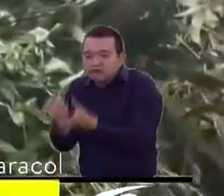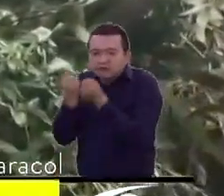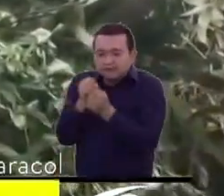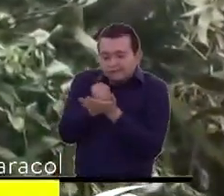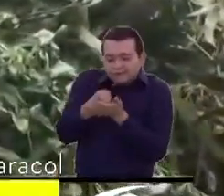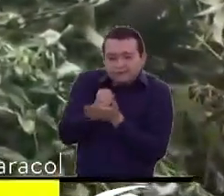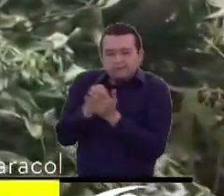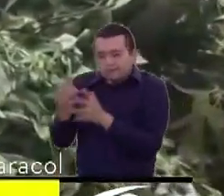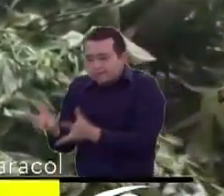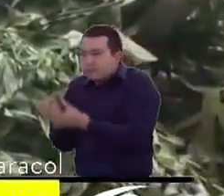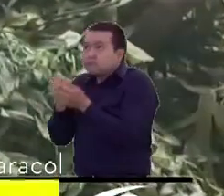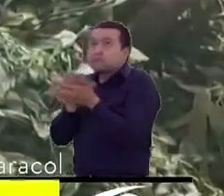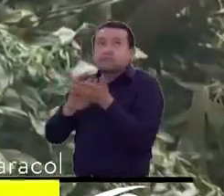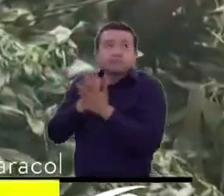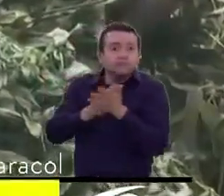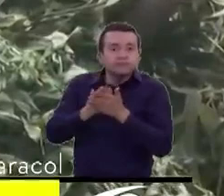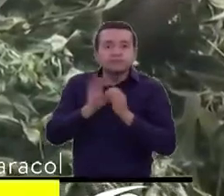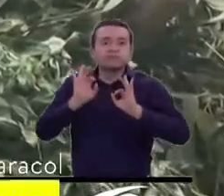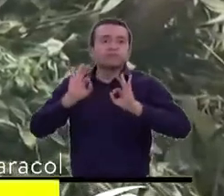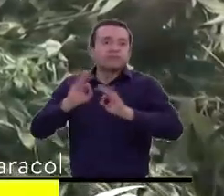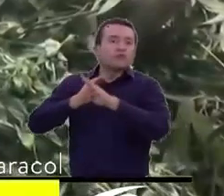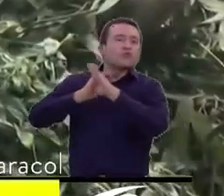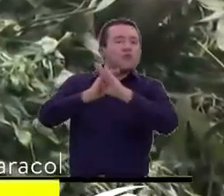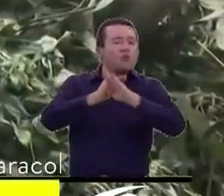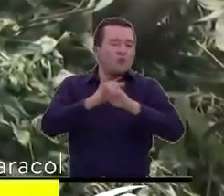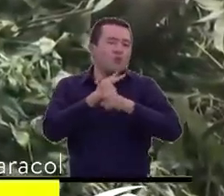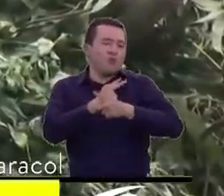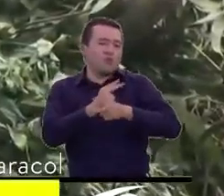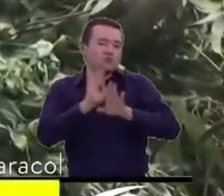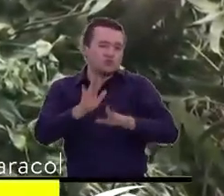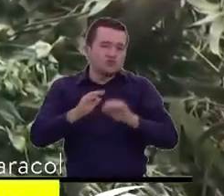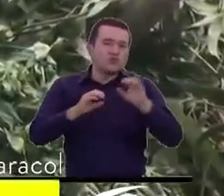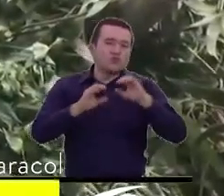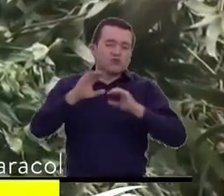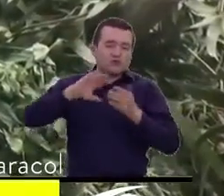la protección que tienen las comunidades indígenas en el departamento del Cauca.